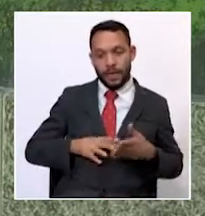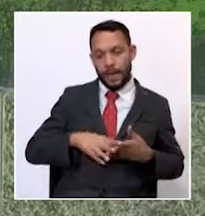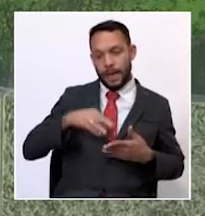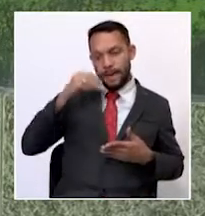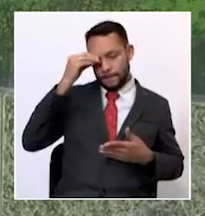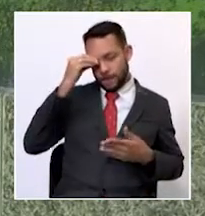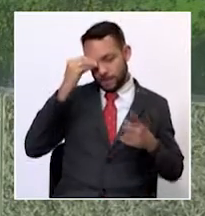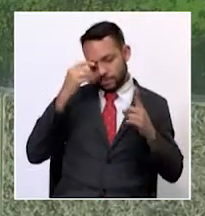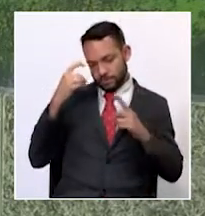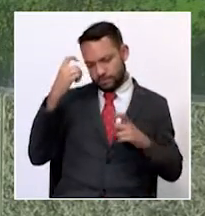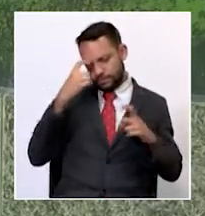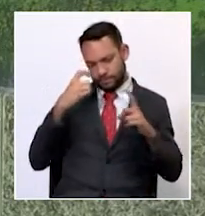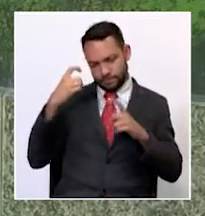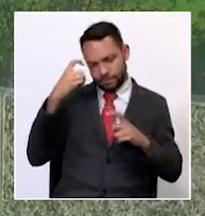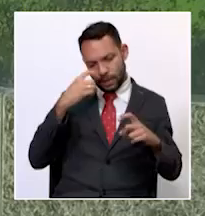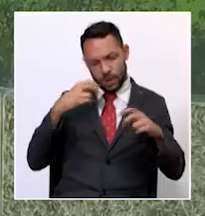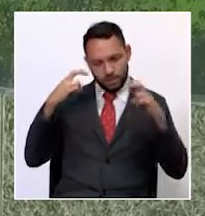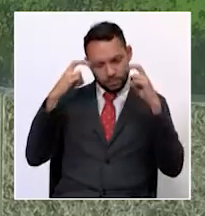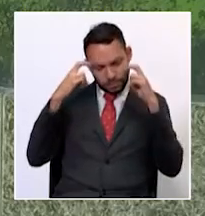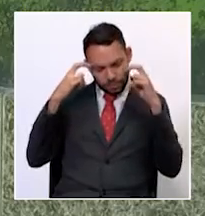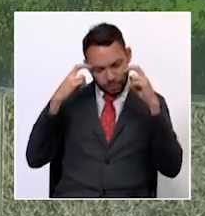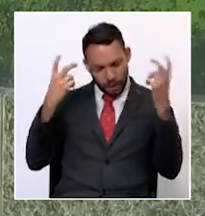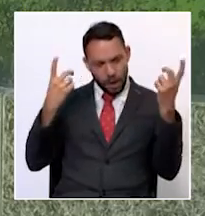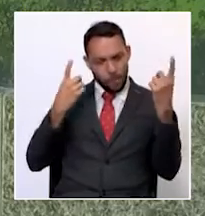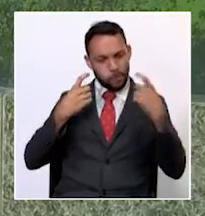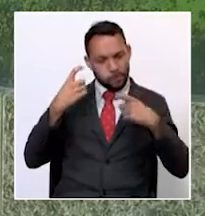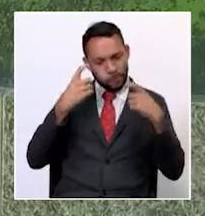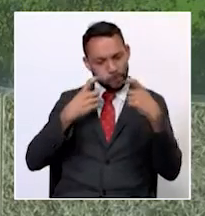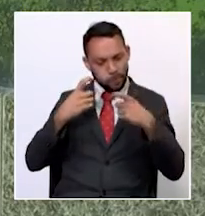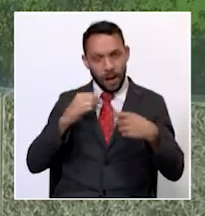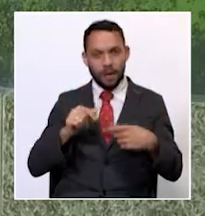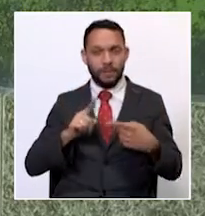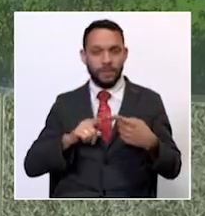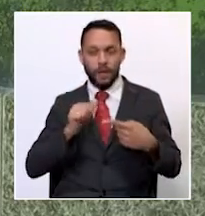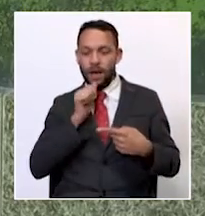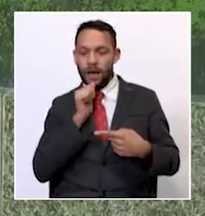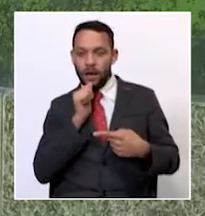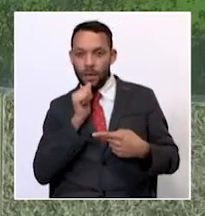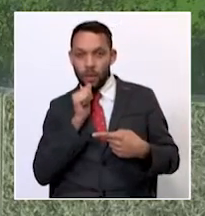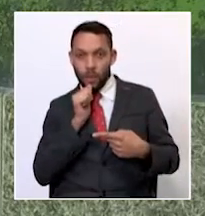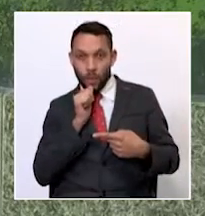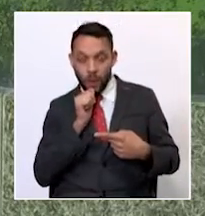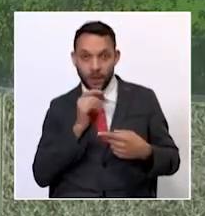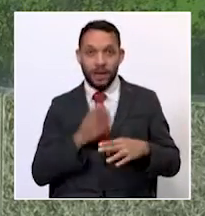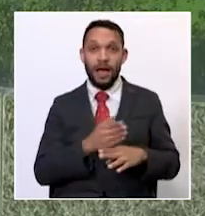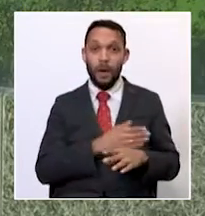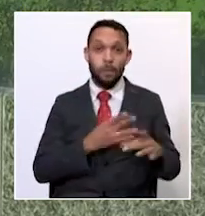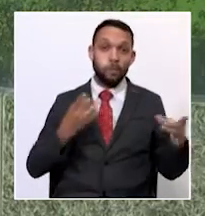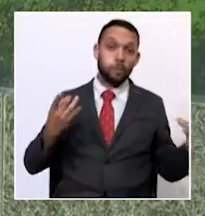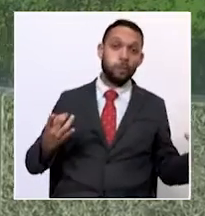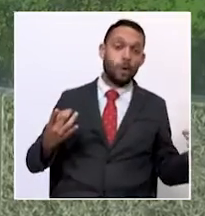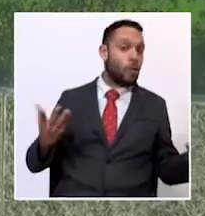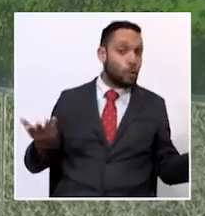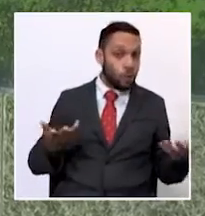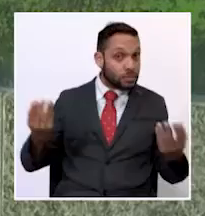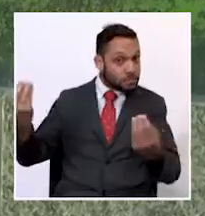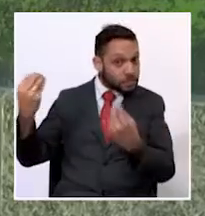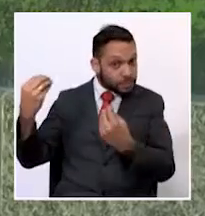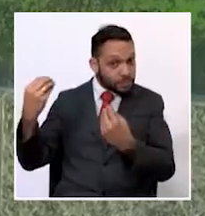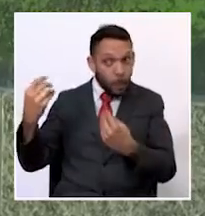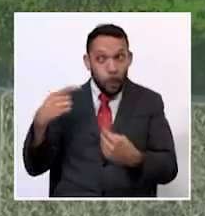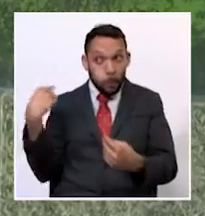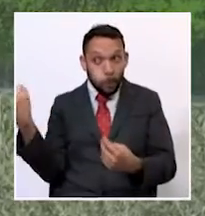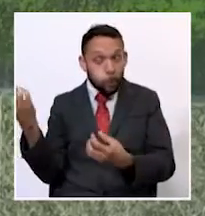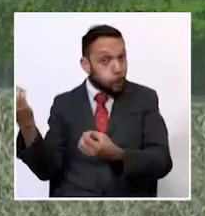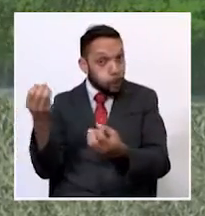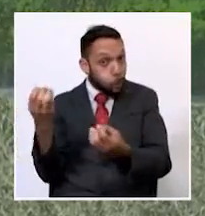meditación. ¡Ay, qué bueno uno poder meditar en el agua! Eso no nos lo enseñan en muchas partes. Y